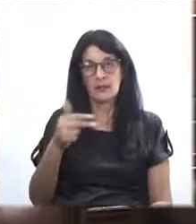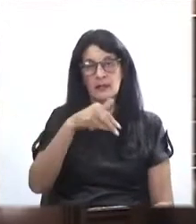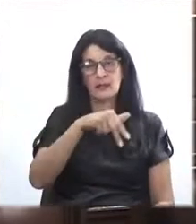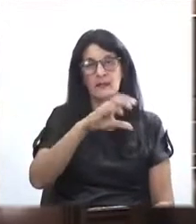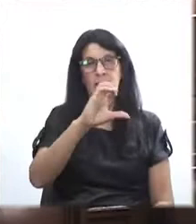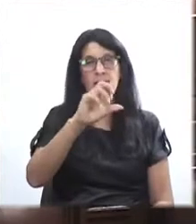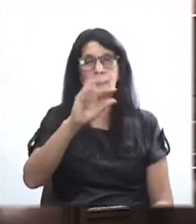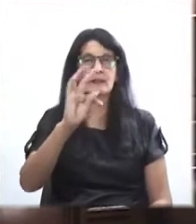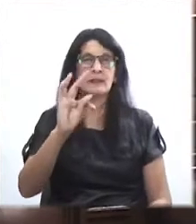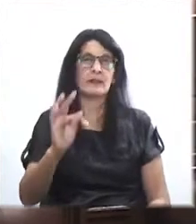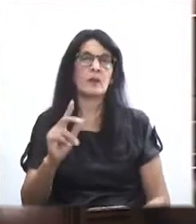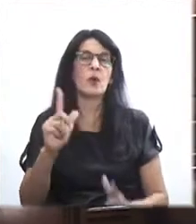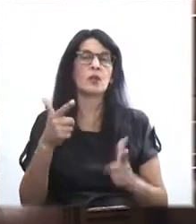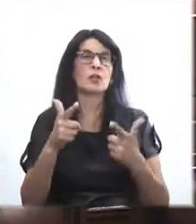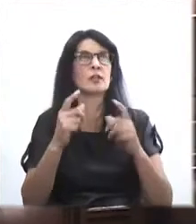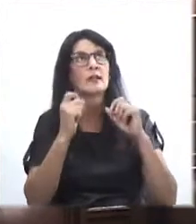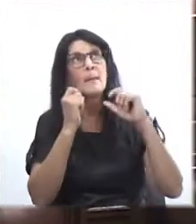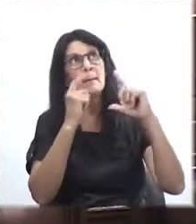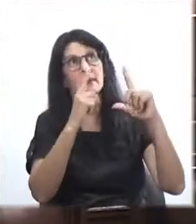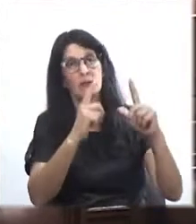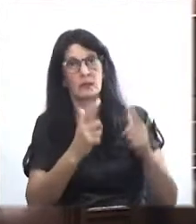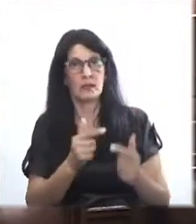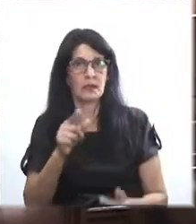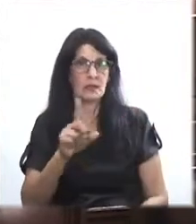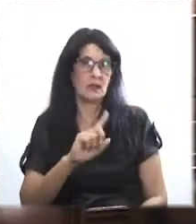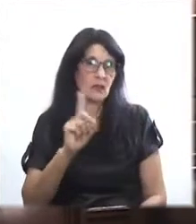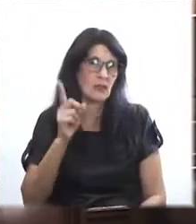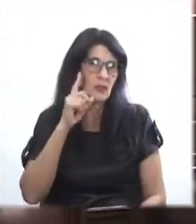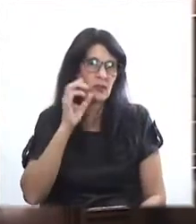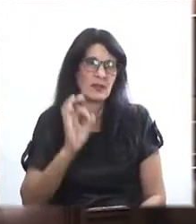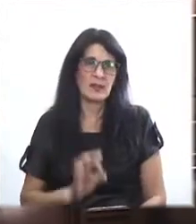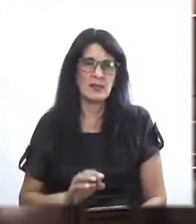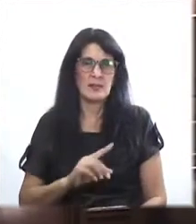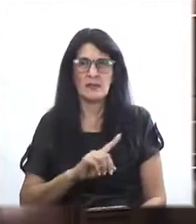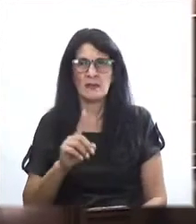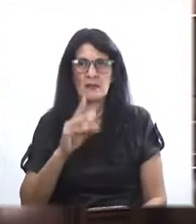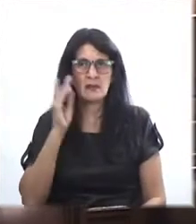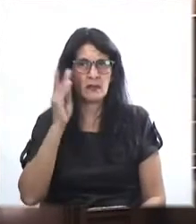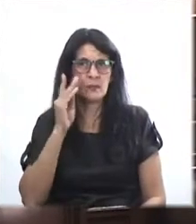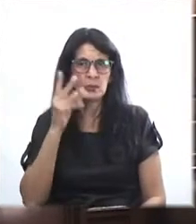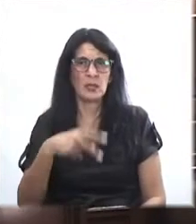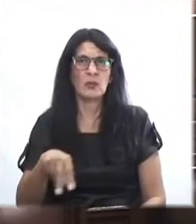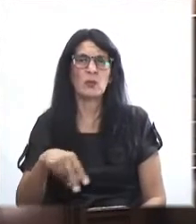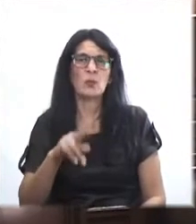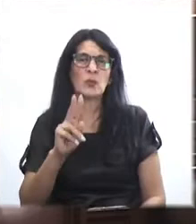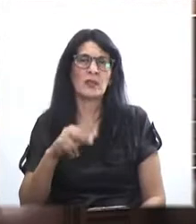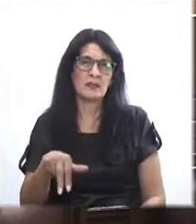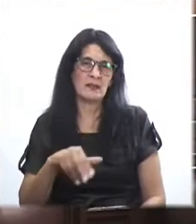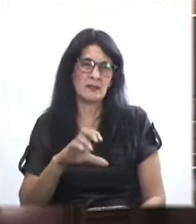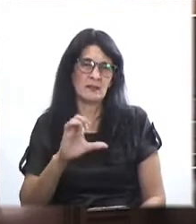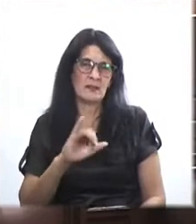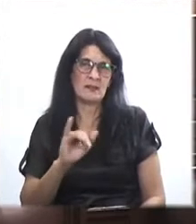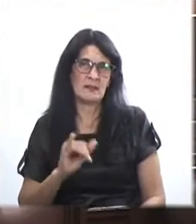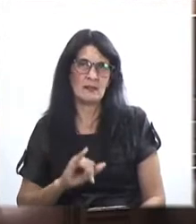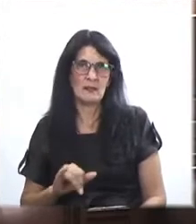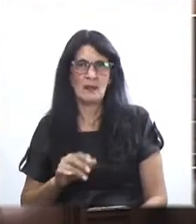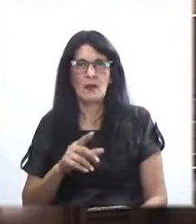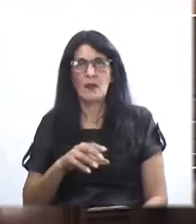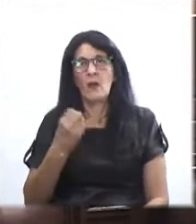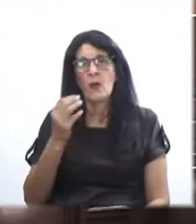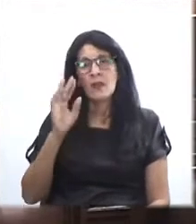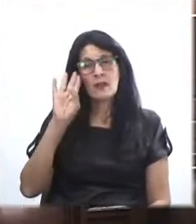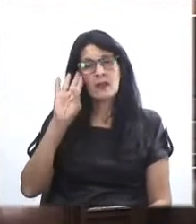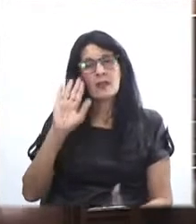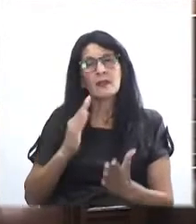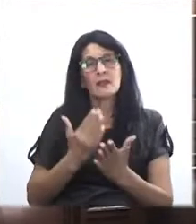tenían personería jurídica. Eso no se lo cree ni el diputado Núñez, que lo dijo. Cuando la dictadura disolvió